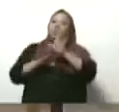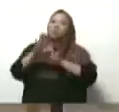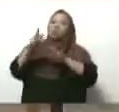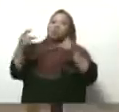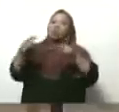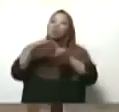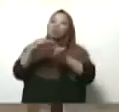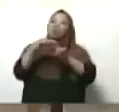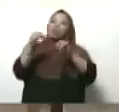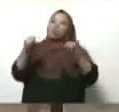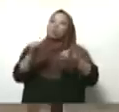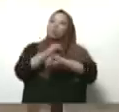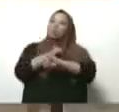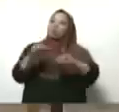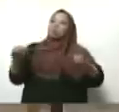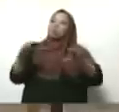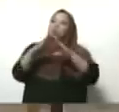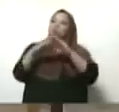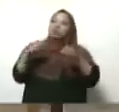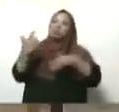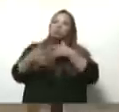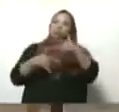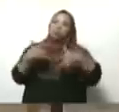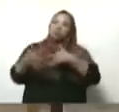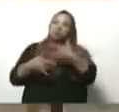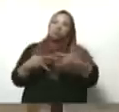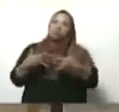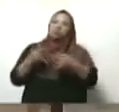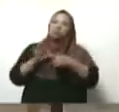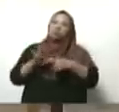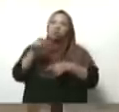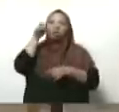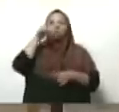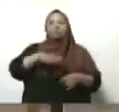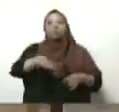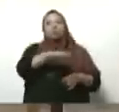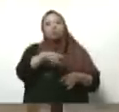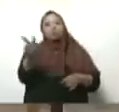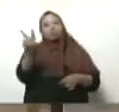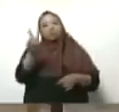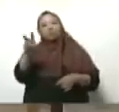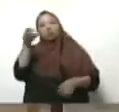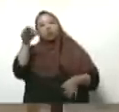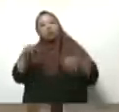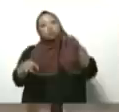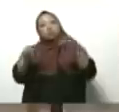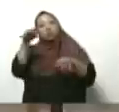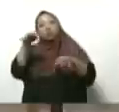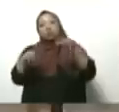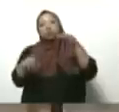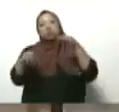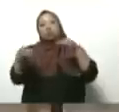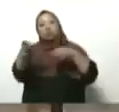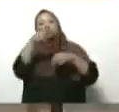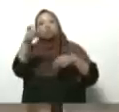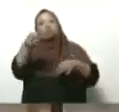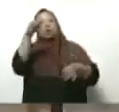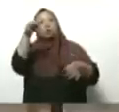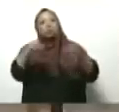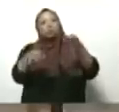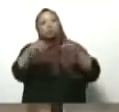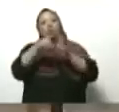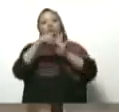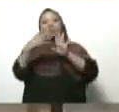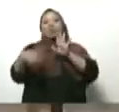concluir en éxito todo esto que se merece el pueblo venezolano justicia por la justicia por los